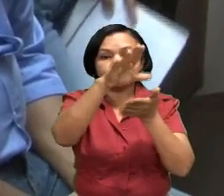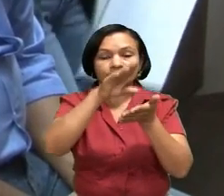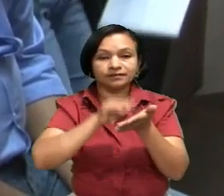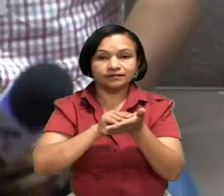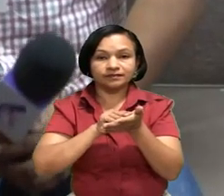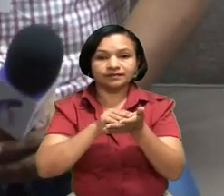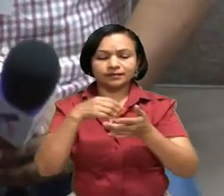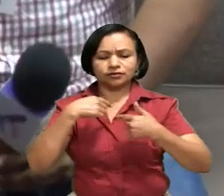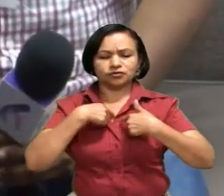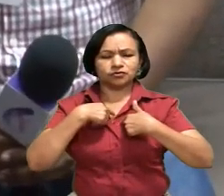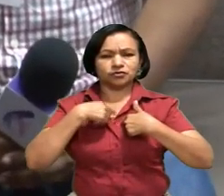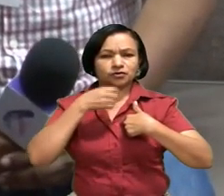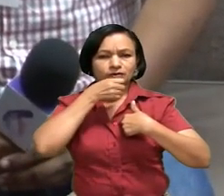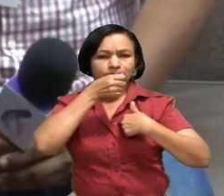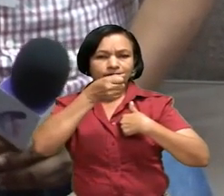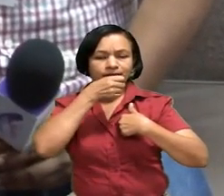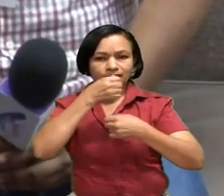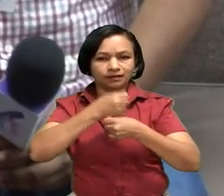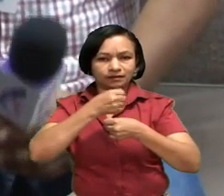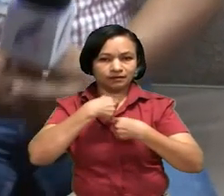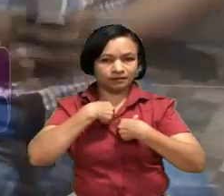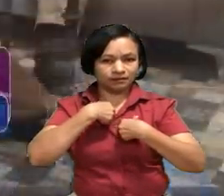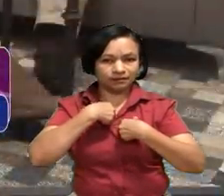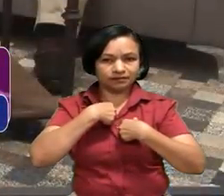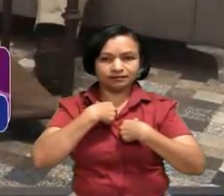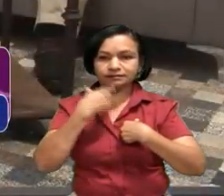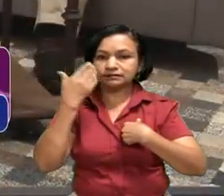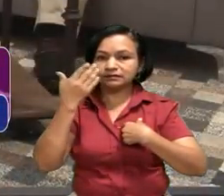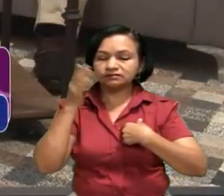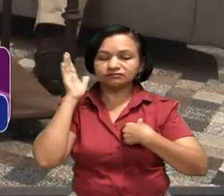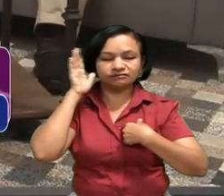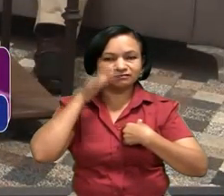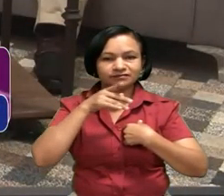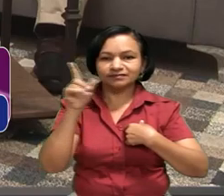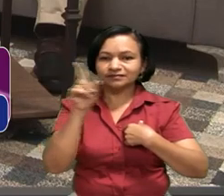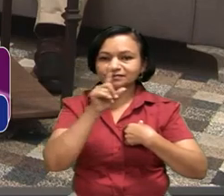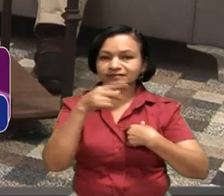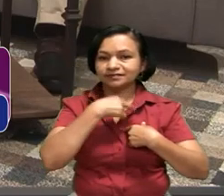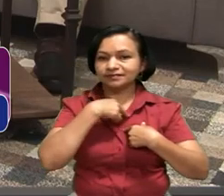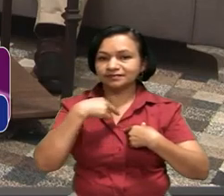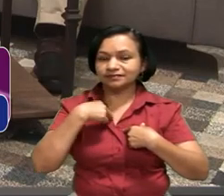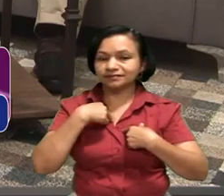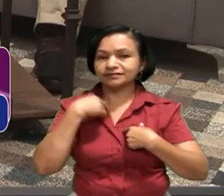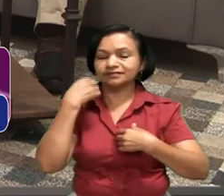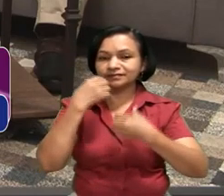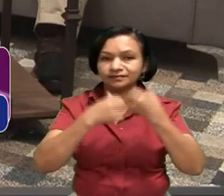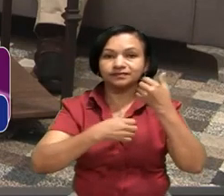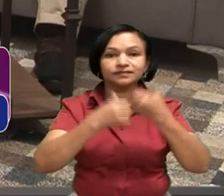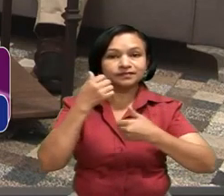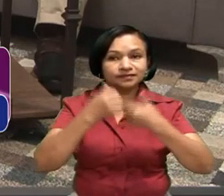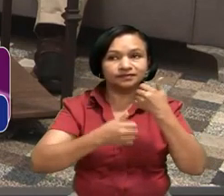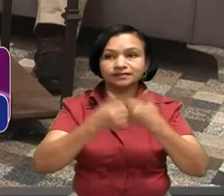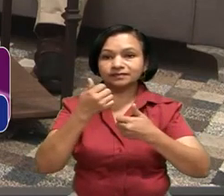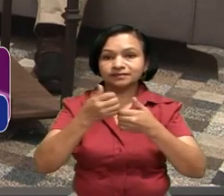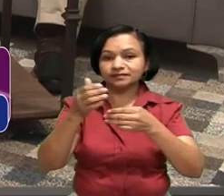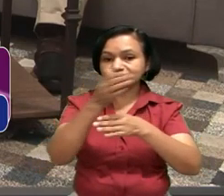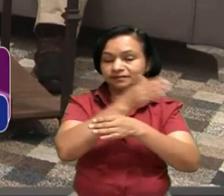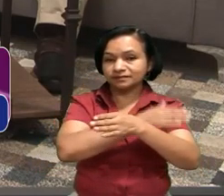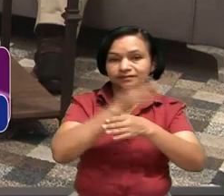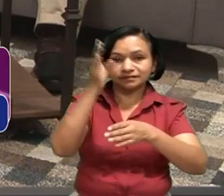por eso se consideran periodistas y desgraciadamente esto genera un problema que en antes nunca